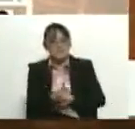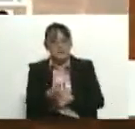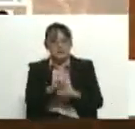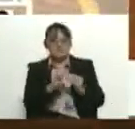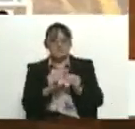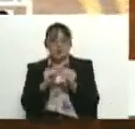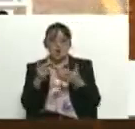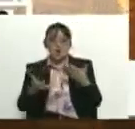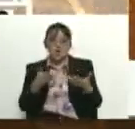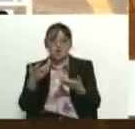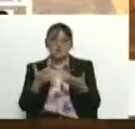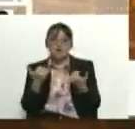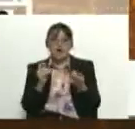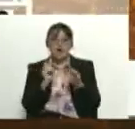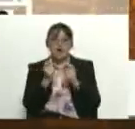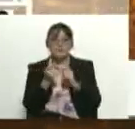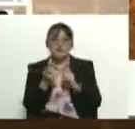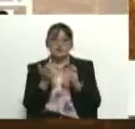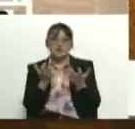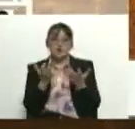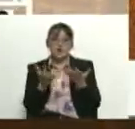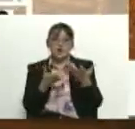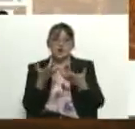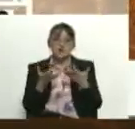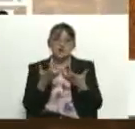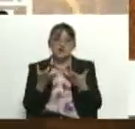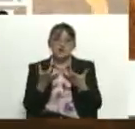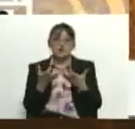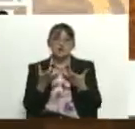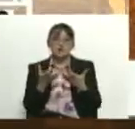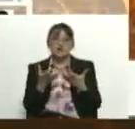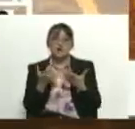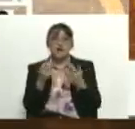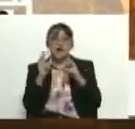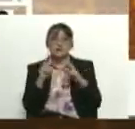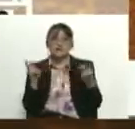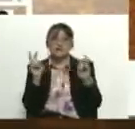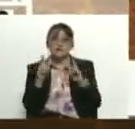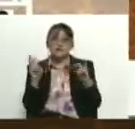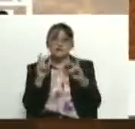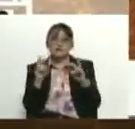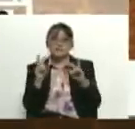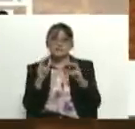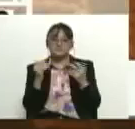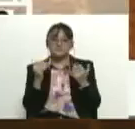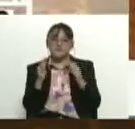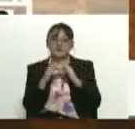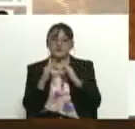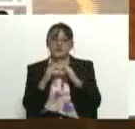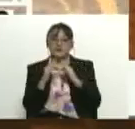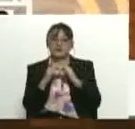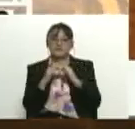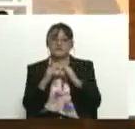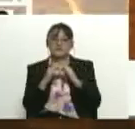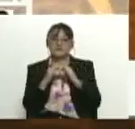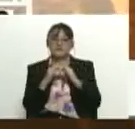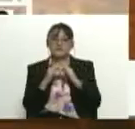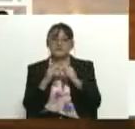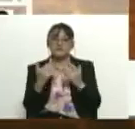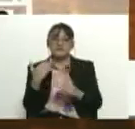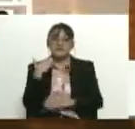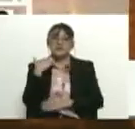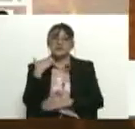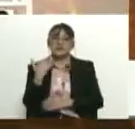estamos cambiando la cocina los equipos de refrigeración están en revisión una vivienda que fue también muy muy